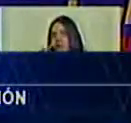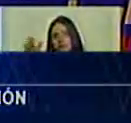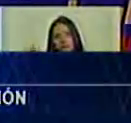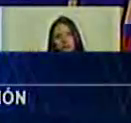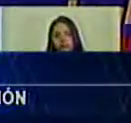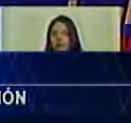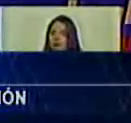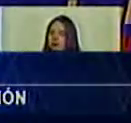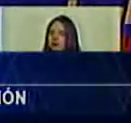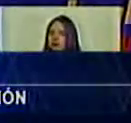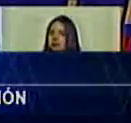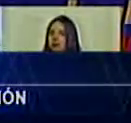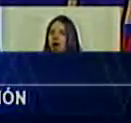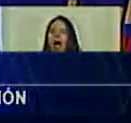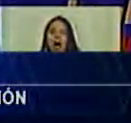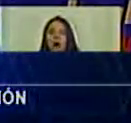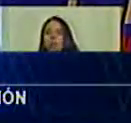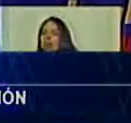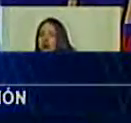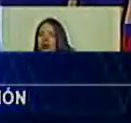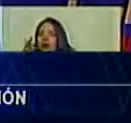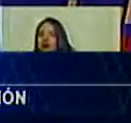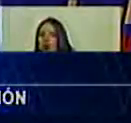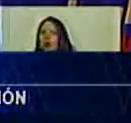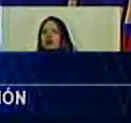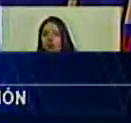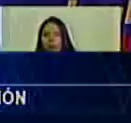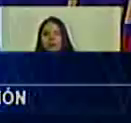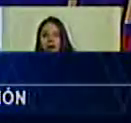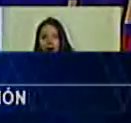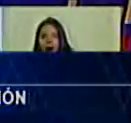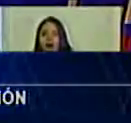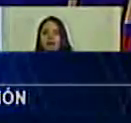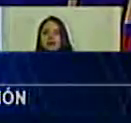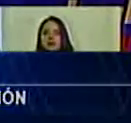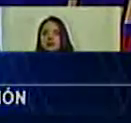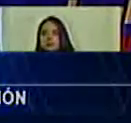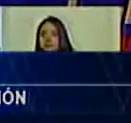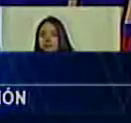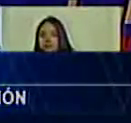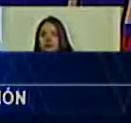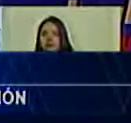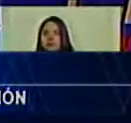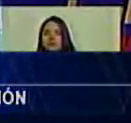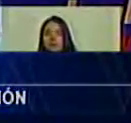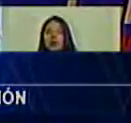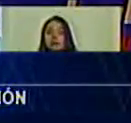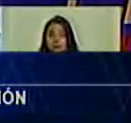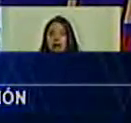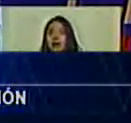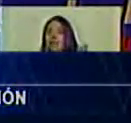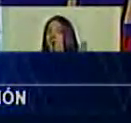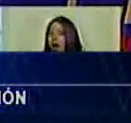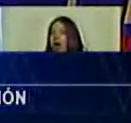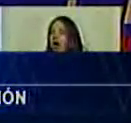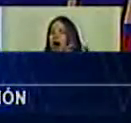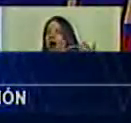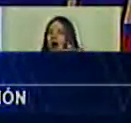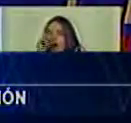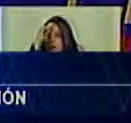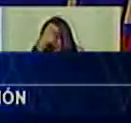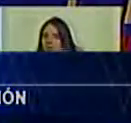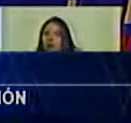Algo tienen que preguntarse acerca de si les sigue conveniendo ser lacayos de Donald Trump. Tienen que preguntárselo y tienen que